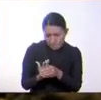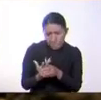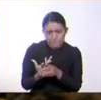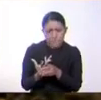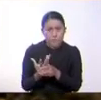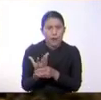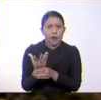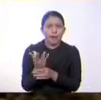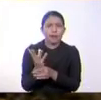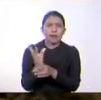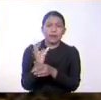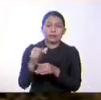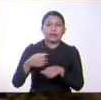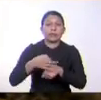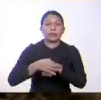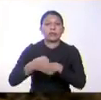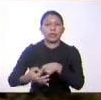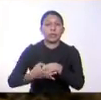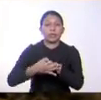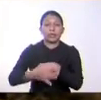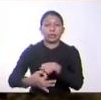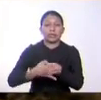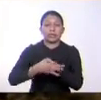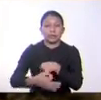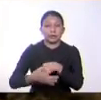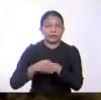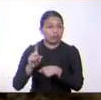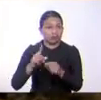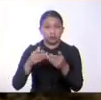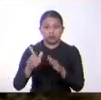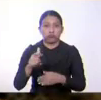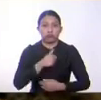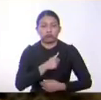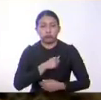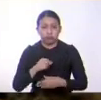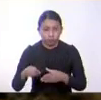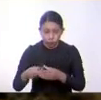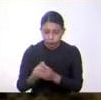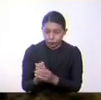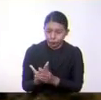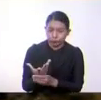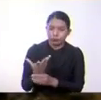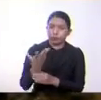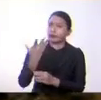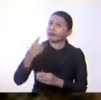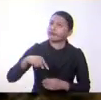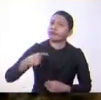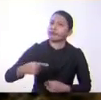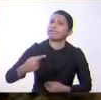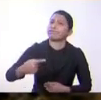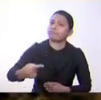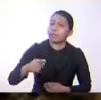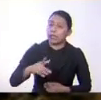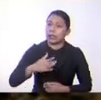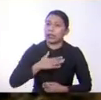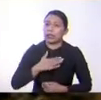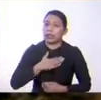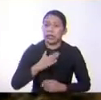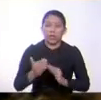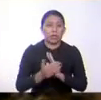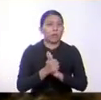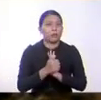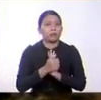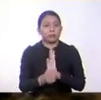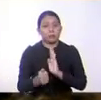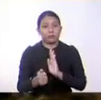de células indiferenciadas responsables del crecimiento permanente de las plantas, debido a que tienen una alta capacidad